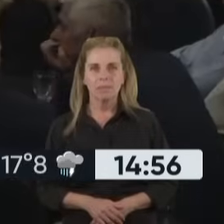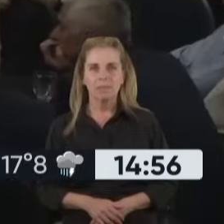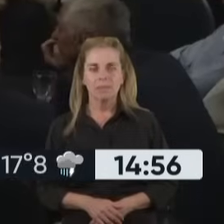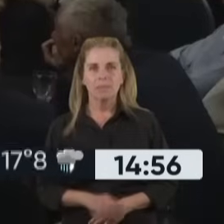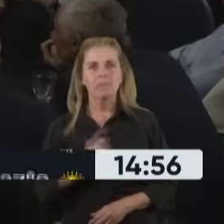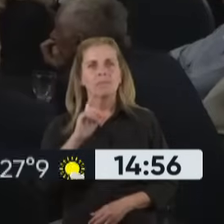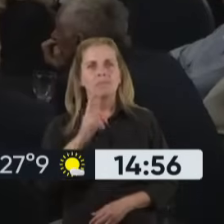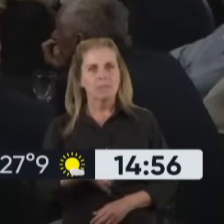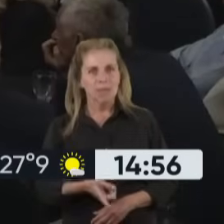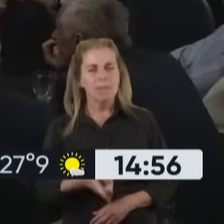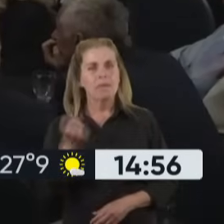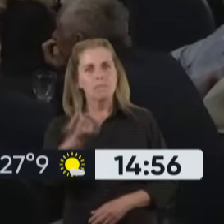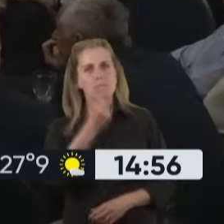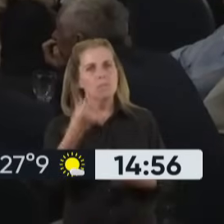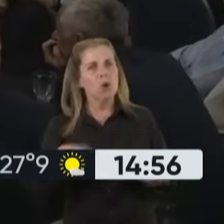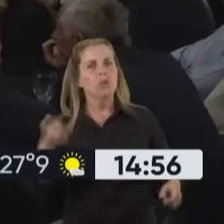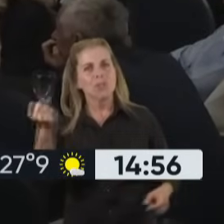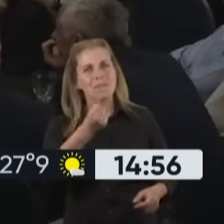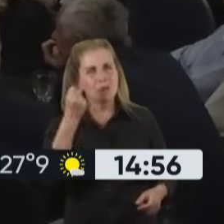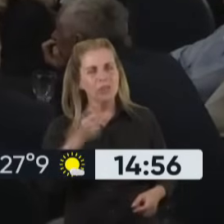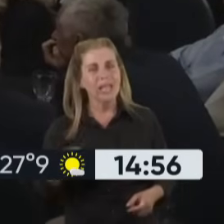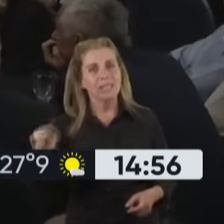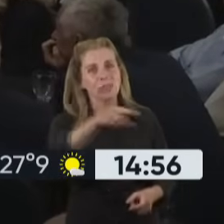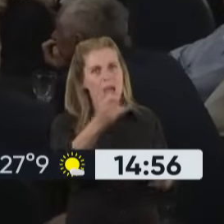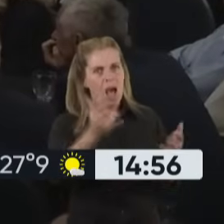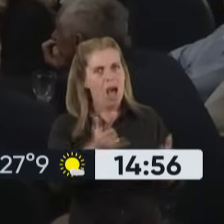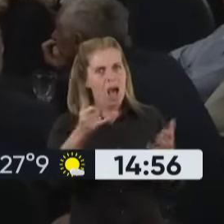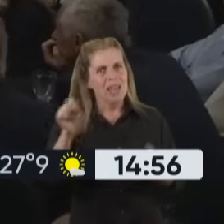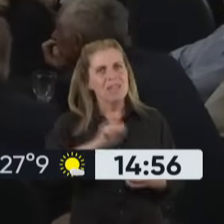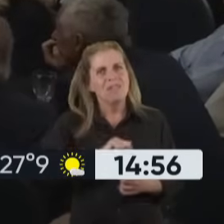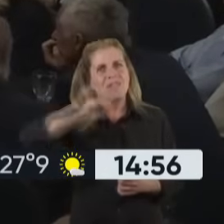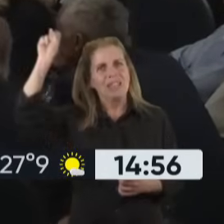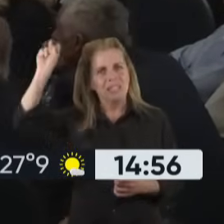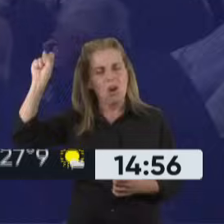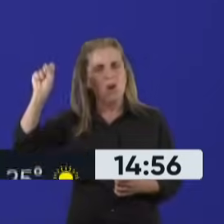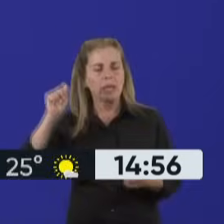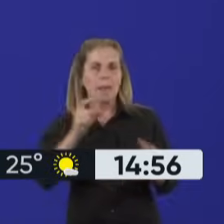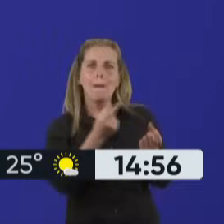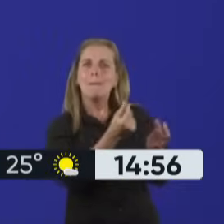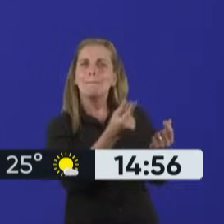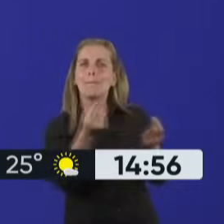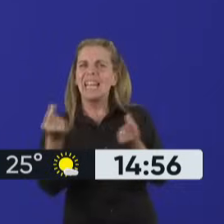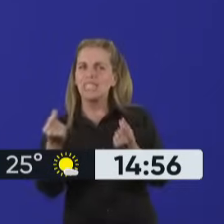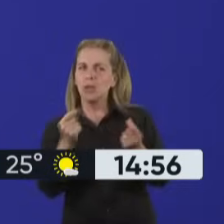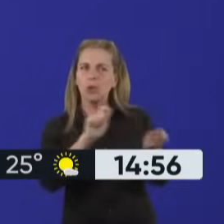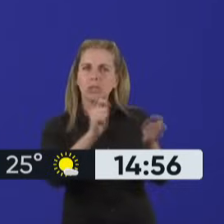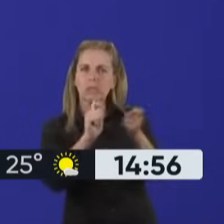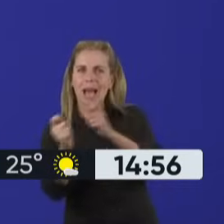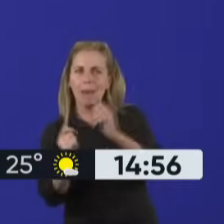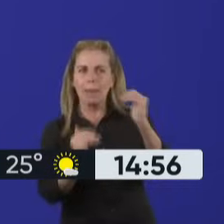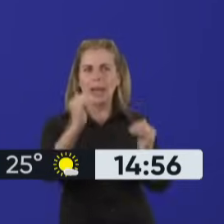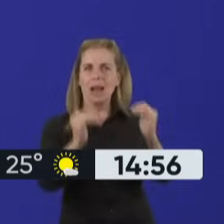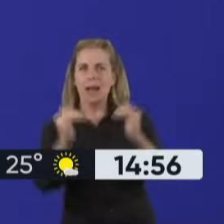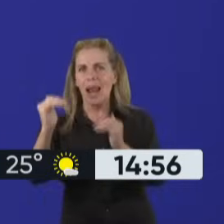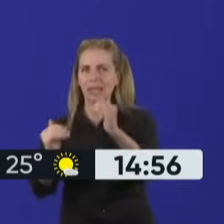Otro elemento que también es muy importante, cuando ustedes tienen inflación generan distorsión de precios relativos y esa distorsión de los precios